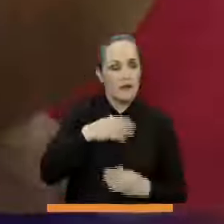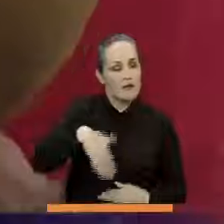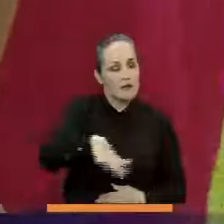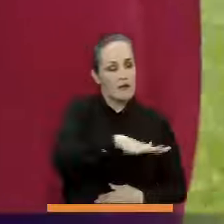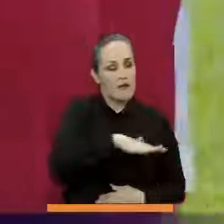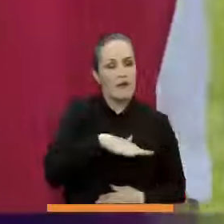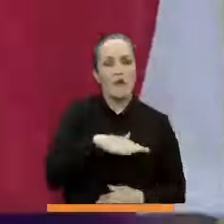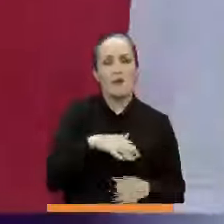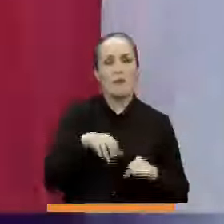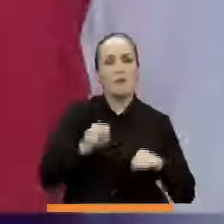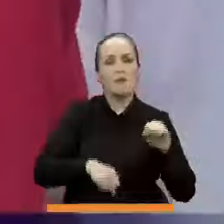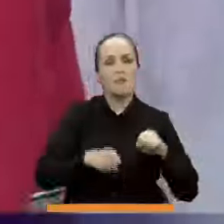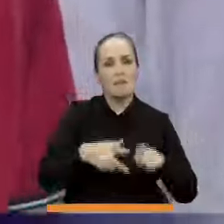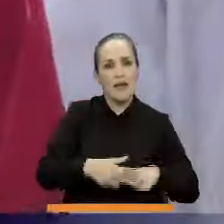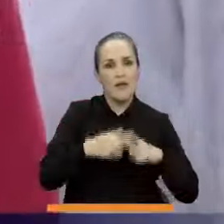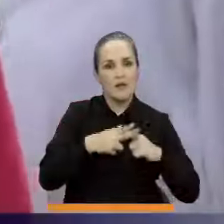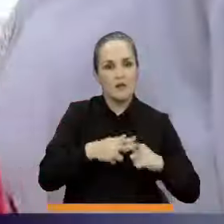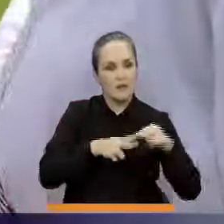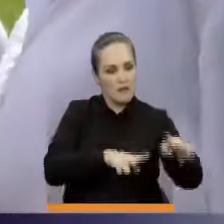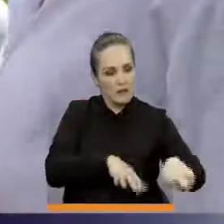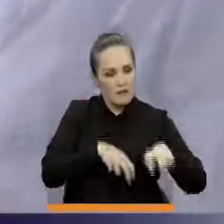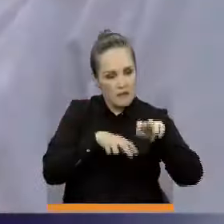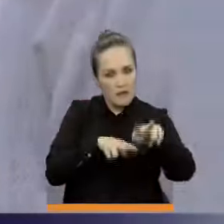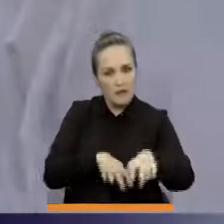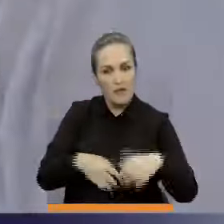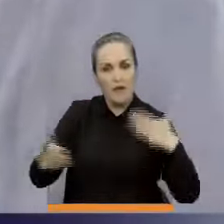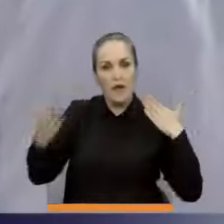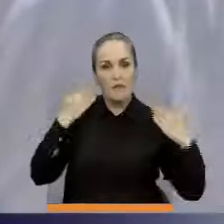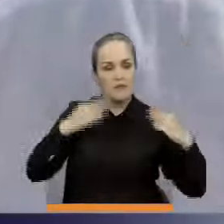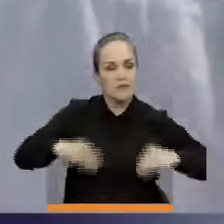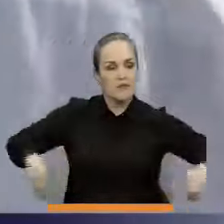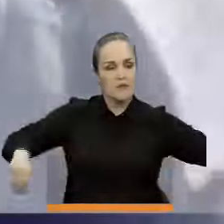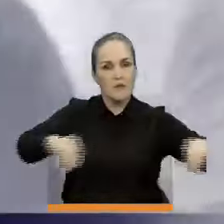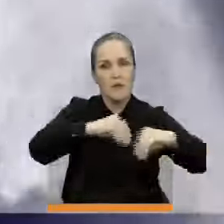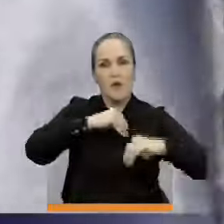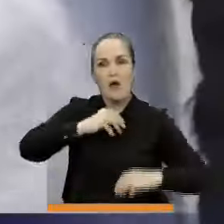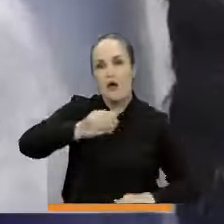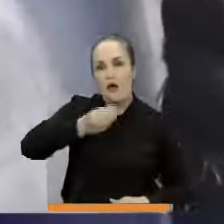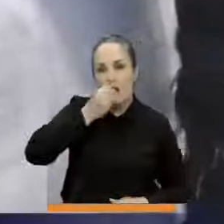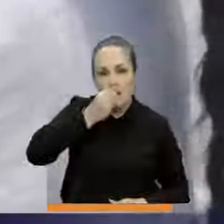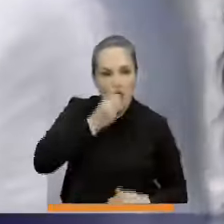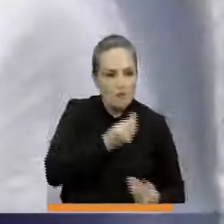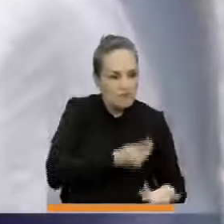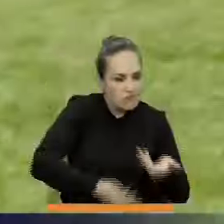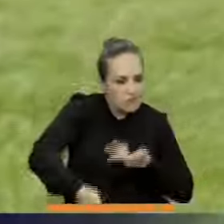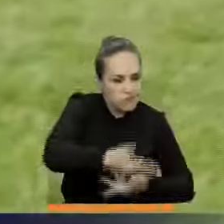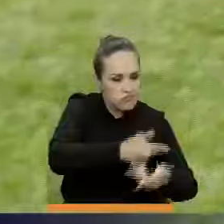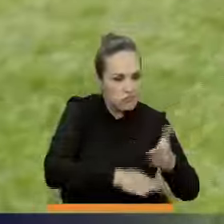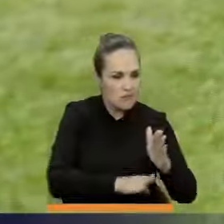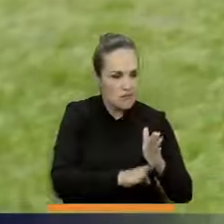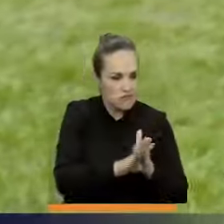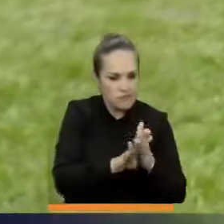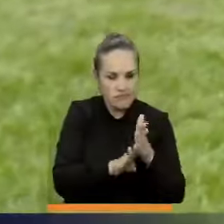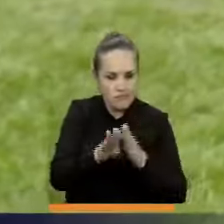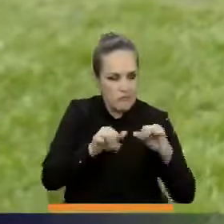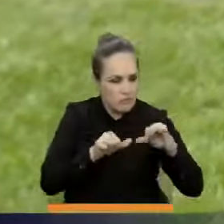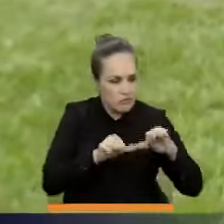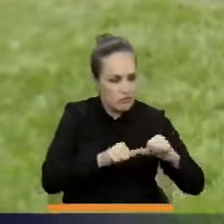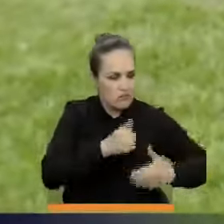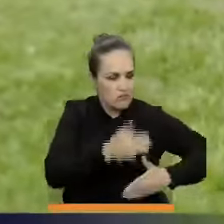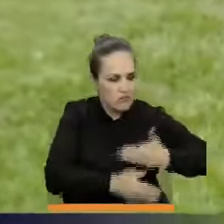herramientas para que los territorios campesinos agroalimentarios tengan cómo seguir avanzando, cómo mantenerse y